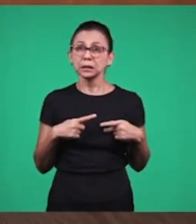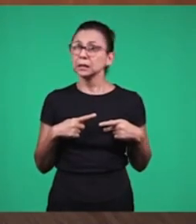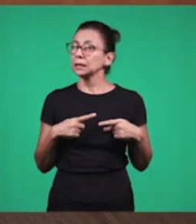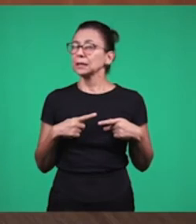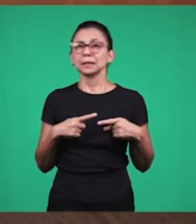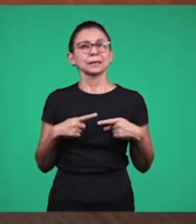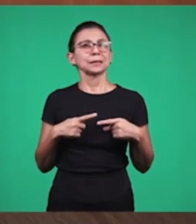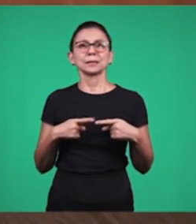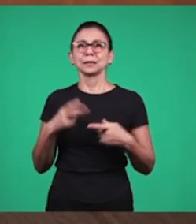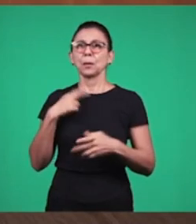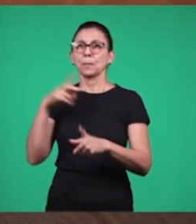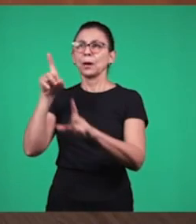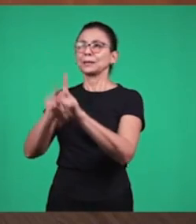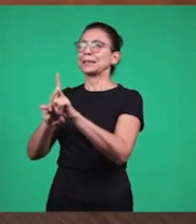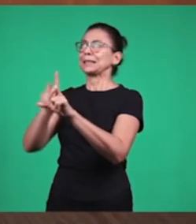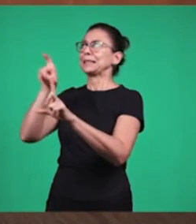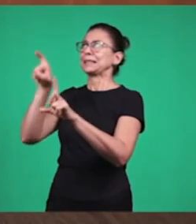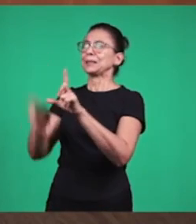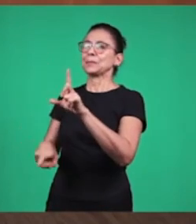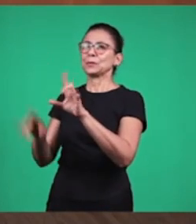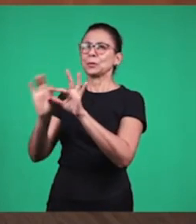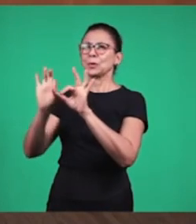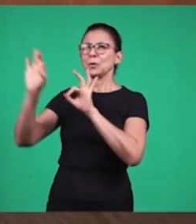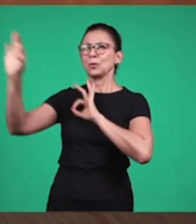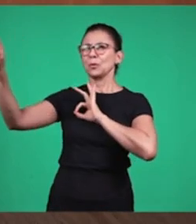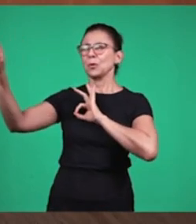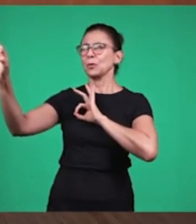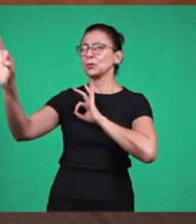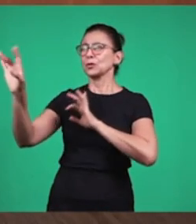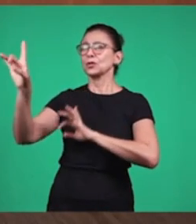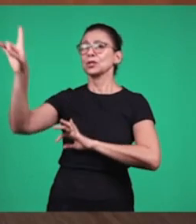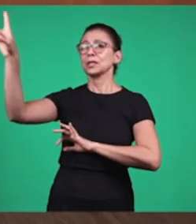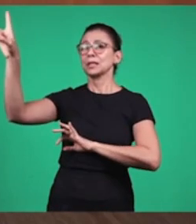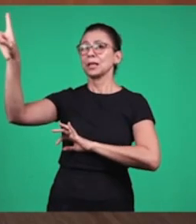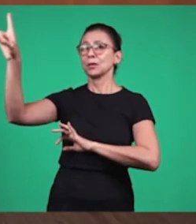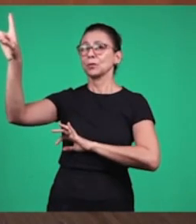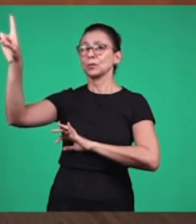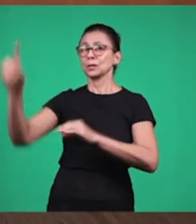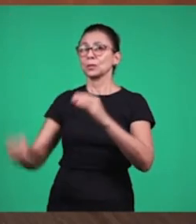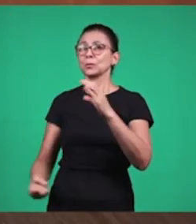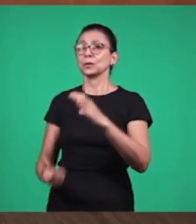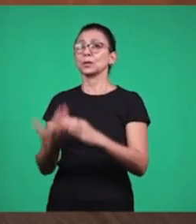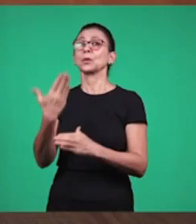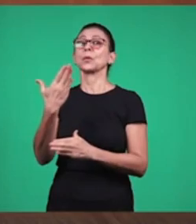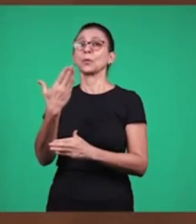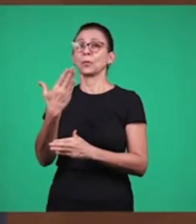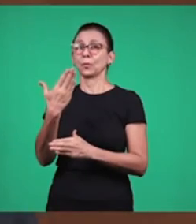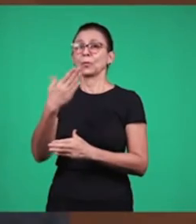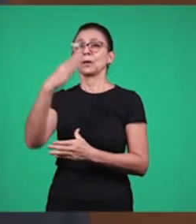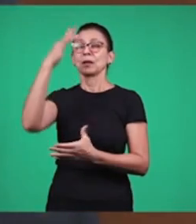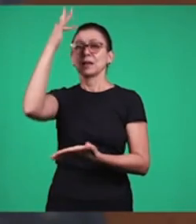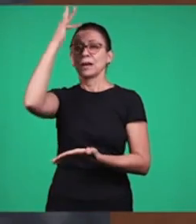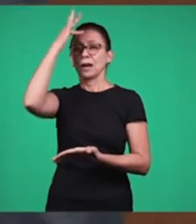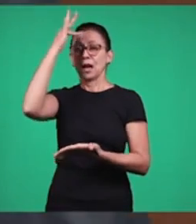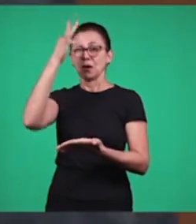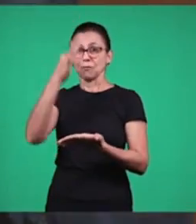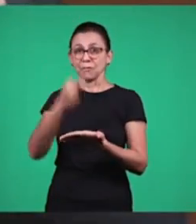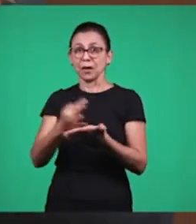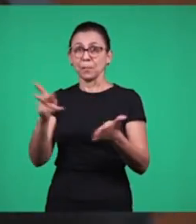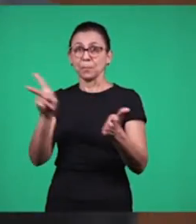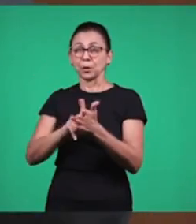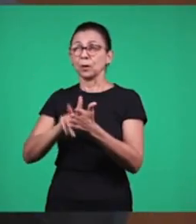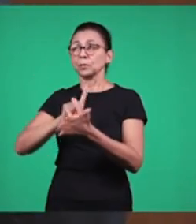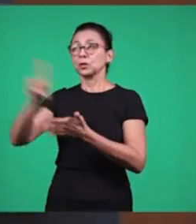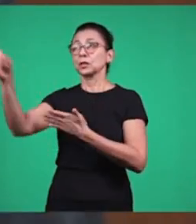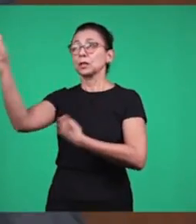distante, desconectado de la fe verdadera en aquello que lo creó. Dios siempre tiene el